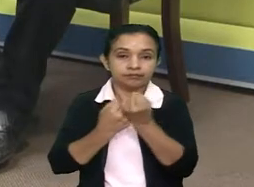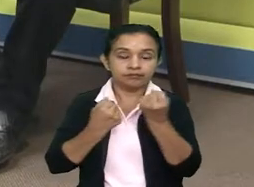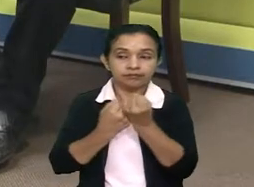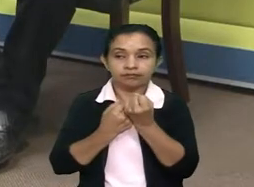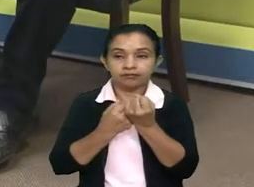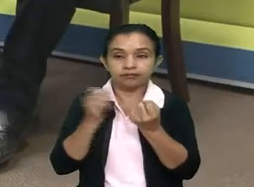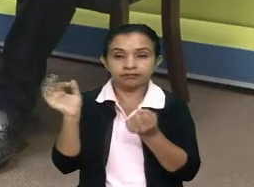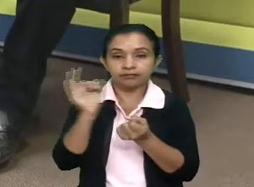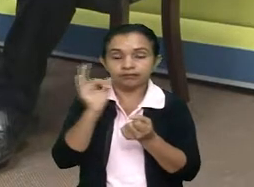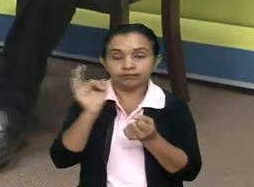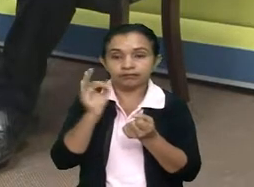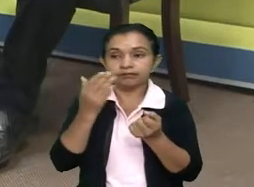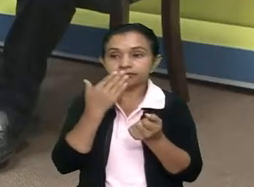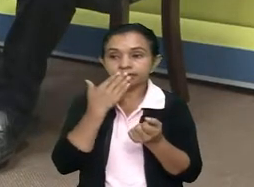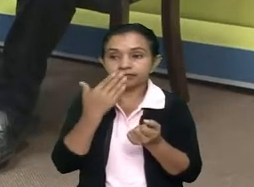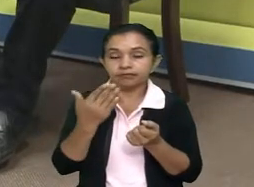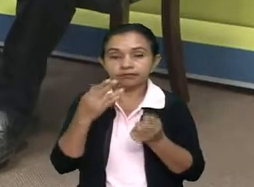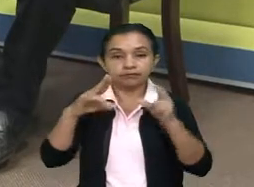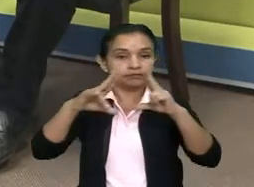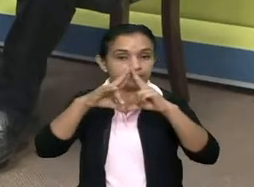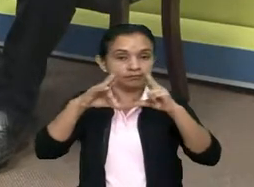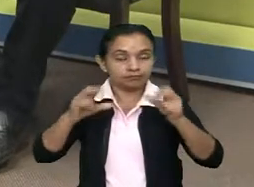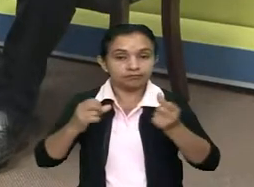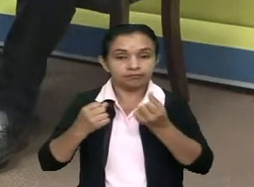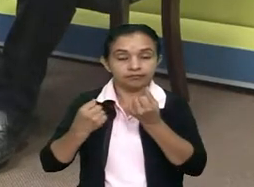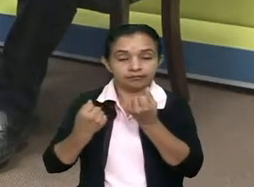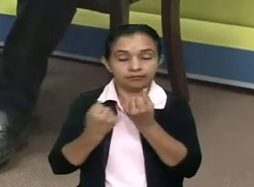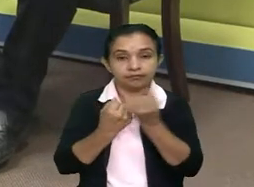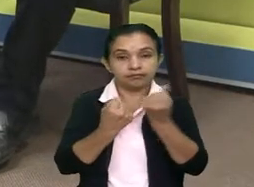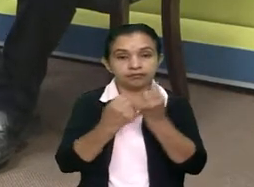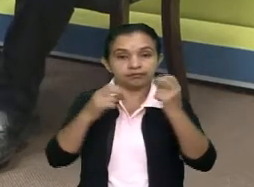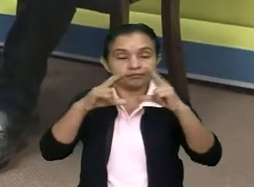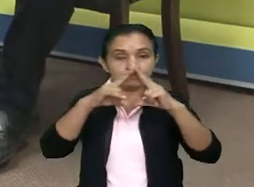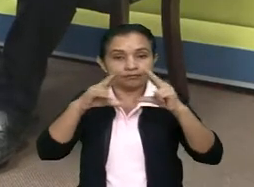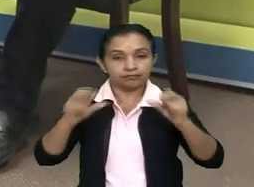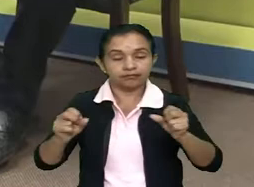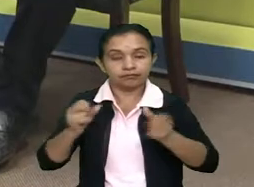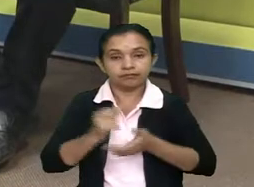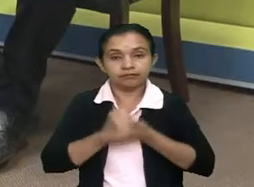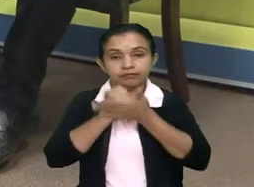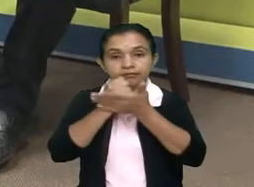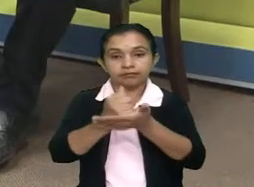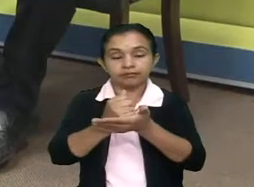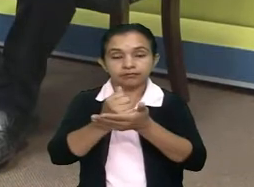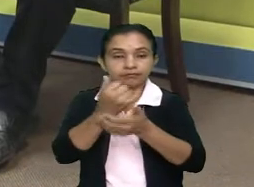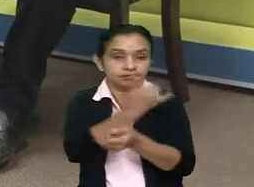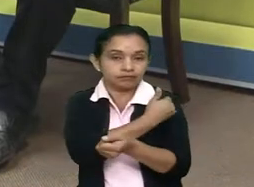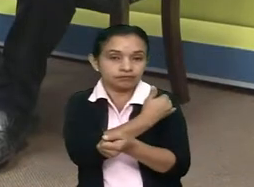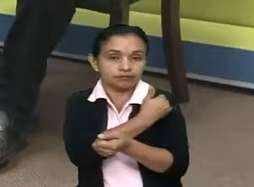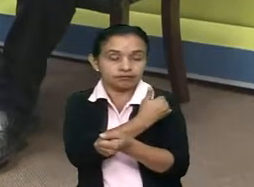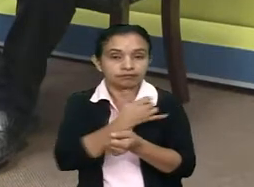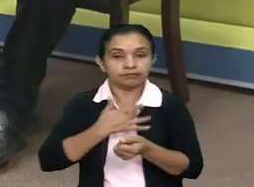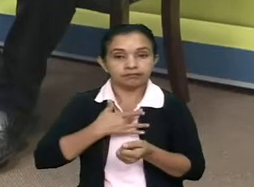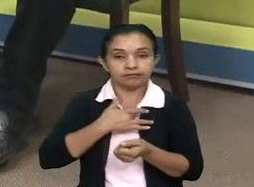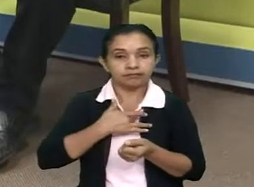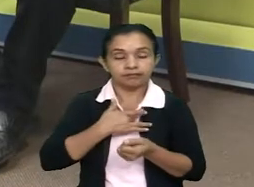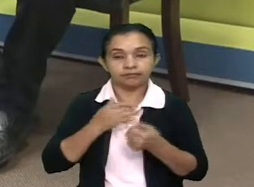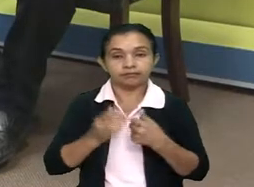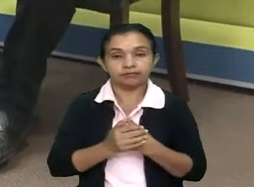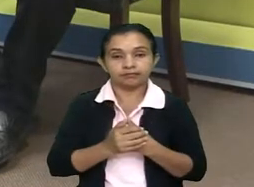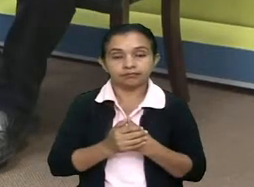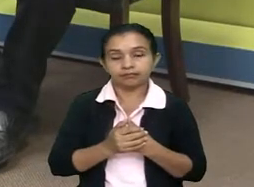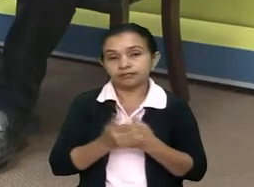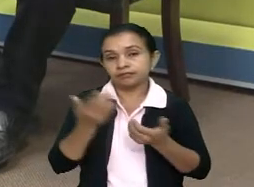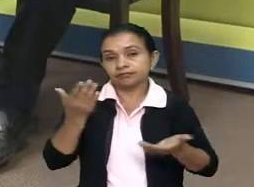nicaragüenses la generosidad de los nicaragüenses la solidaridad de los nicaragüenses de ayudar al que está en el hospital necesitado hoy son